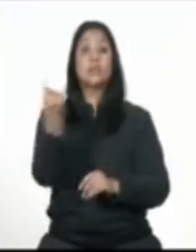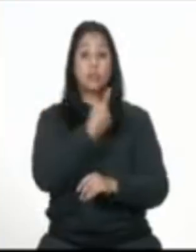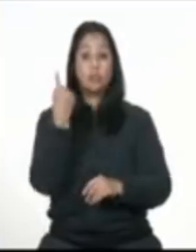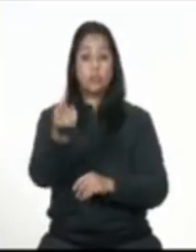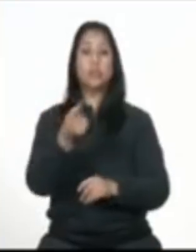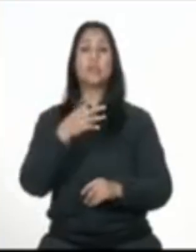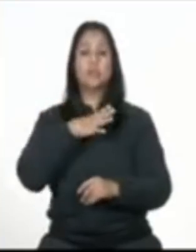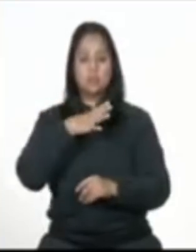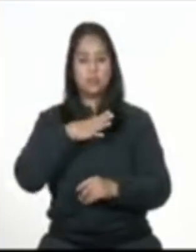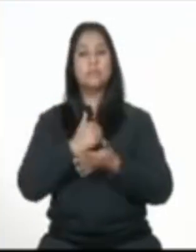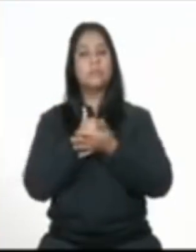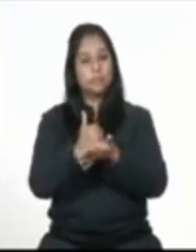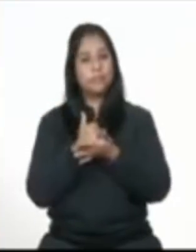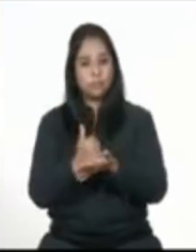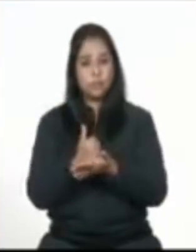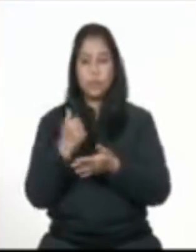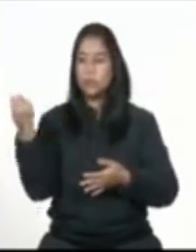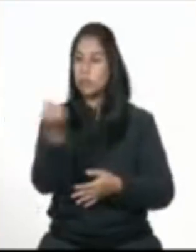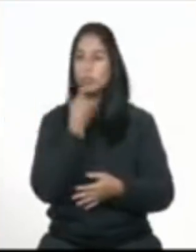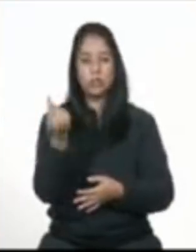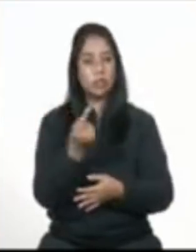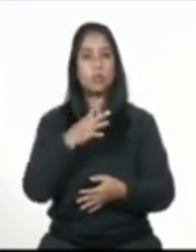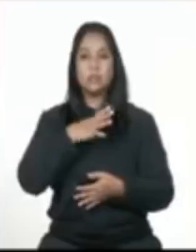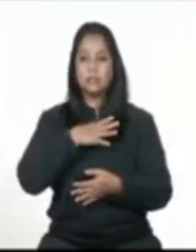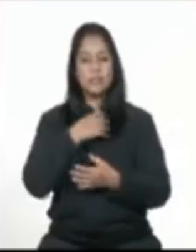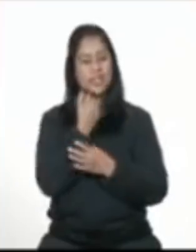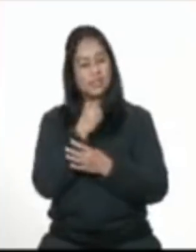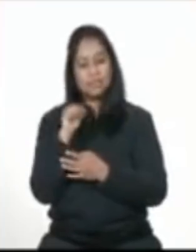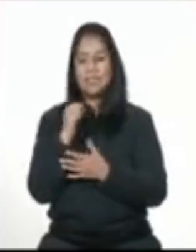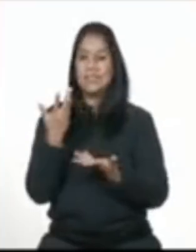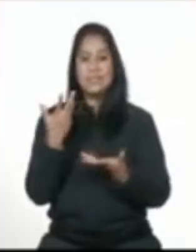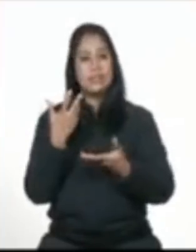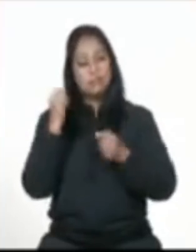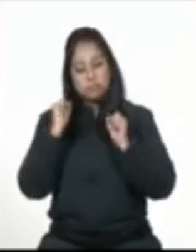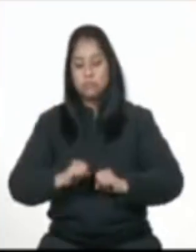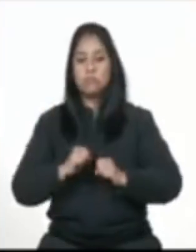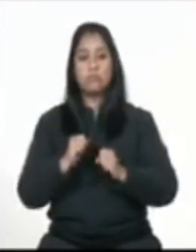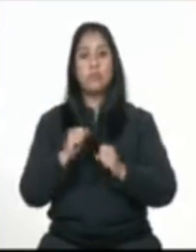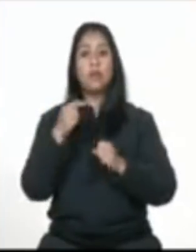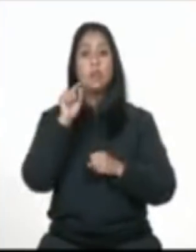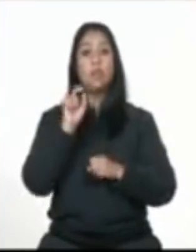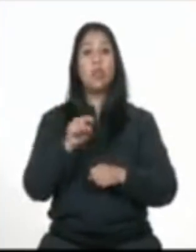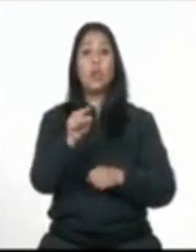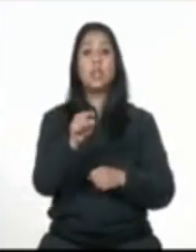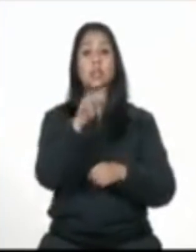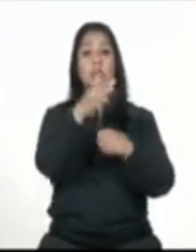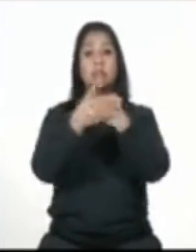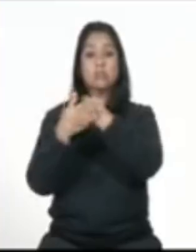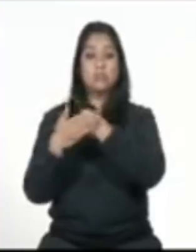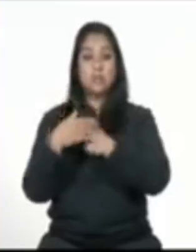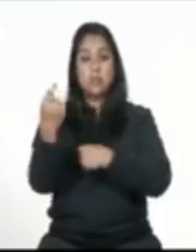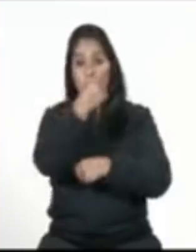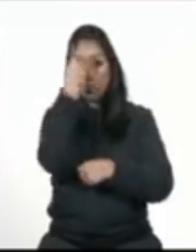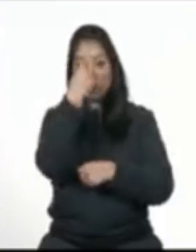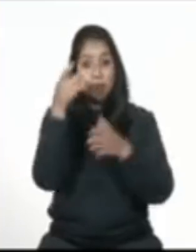que poner de nuestra parte, todos tenemos que sacrificar algo. Y por eso hago un llamado a que los trabajadores